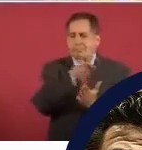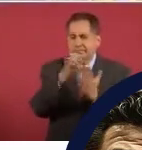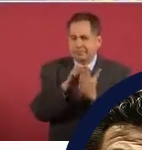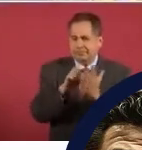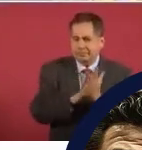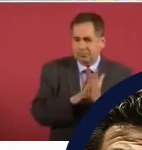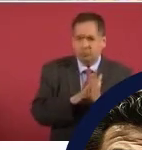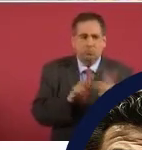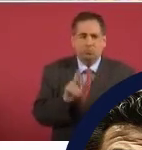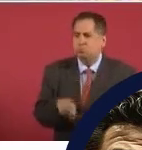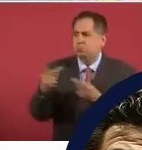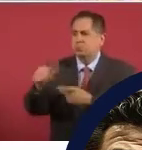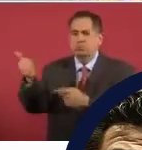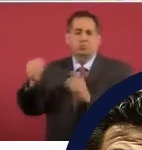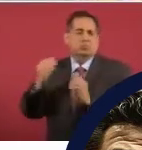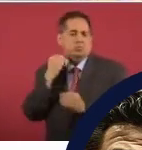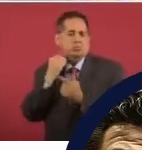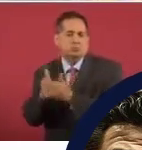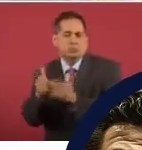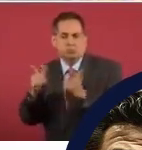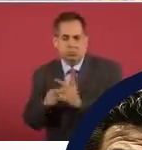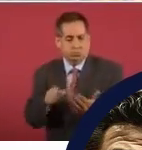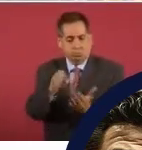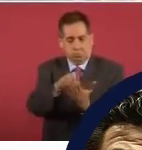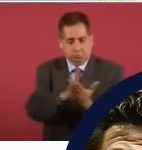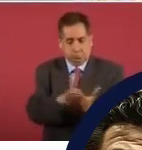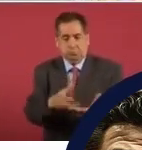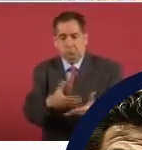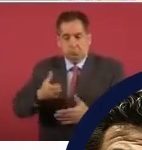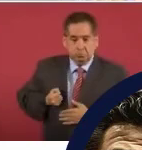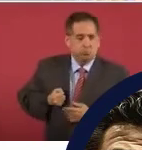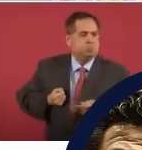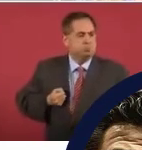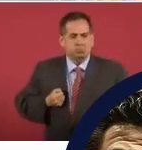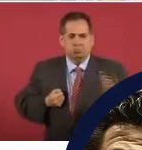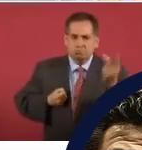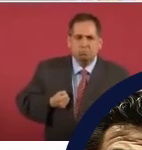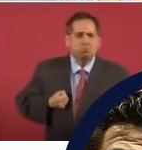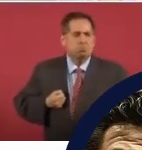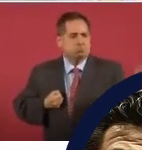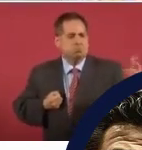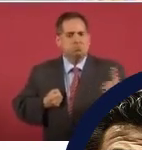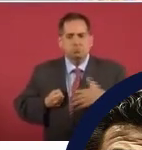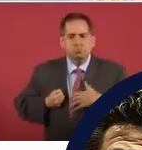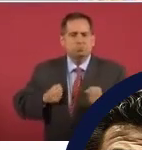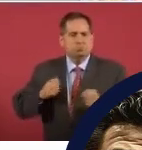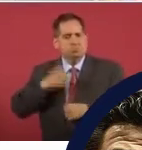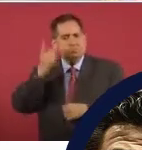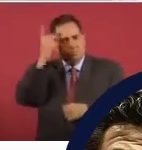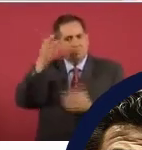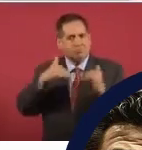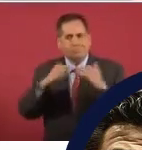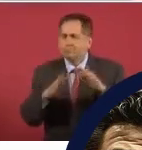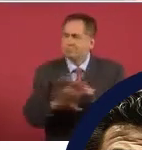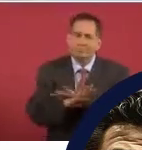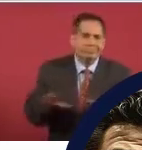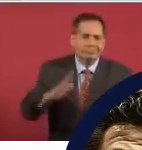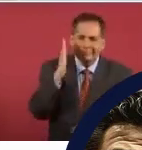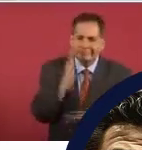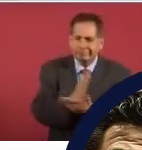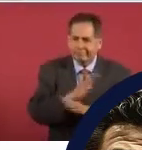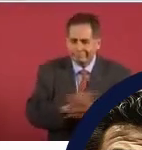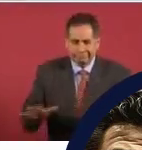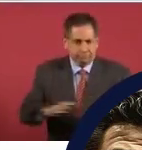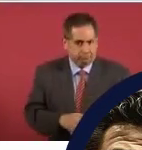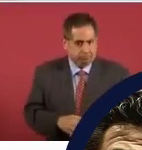esposa gutiérrez muller quien es pues bueno ofreció este mensaje a la gente